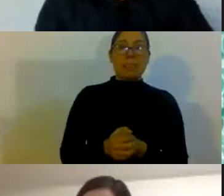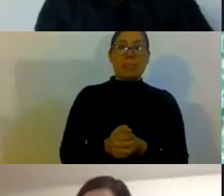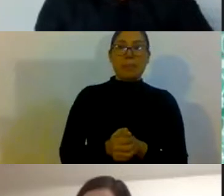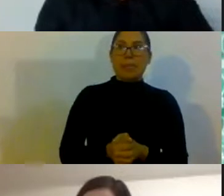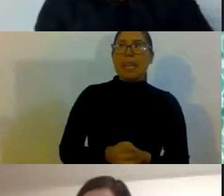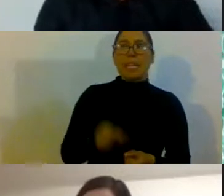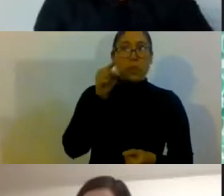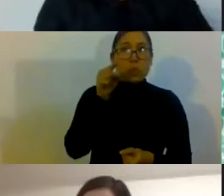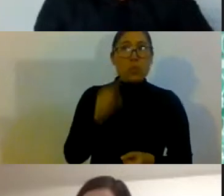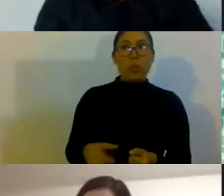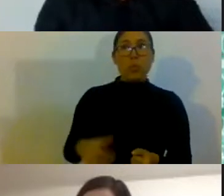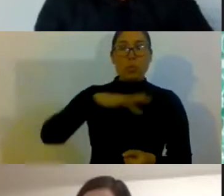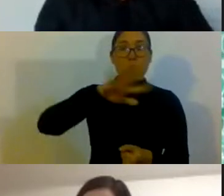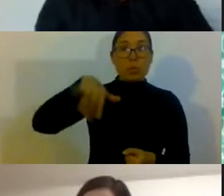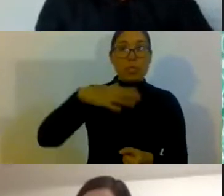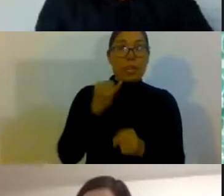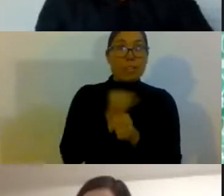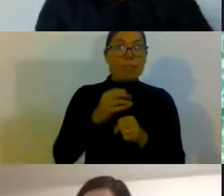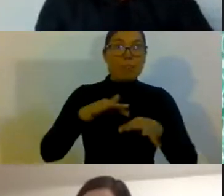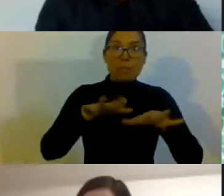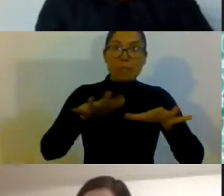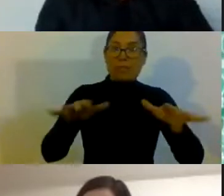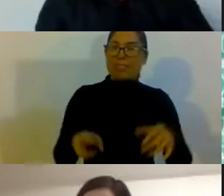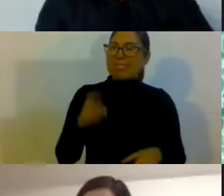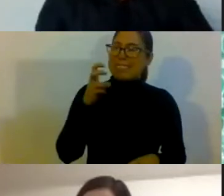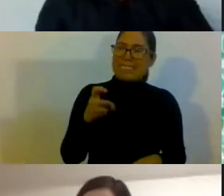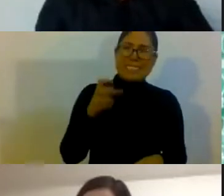bien. Sí, el identificar, bueno, yo tal